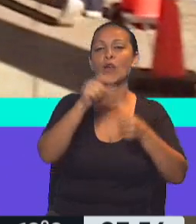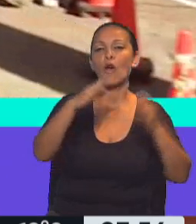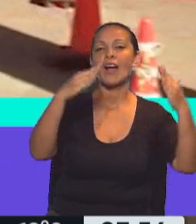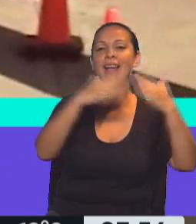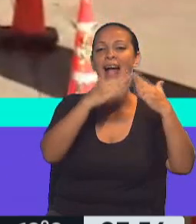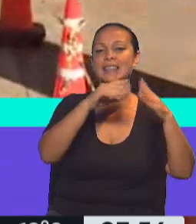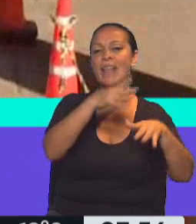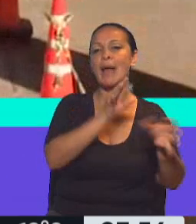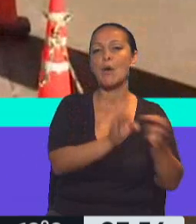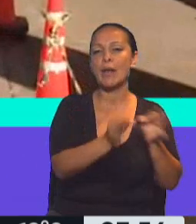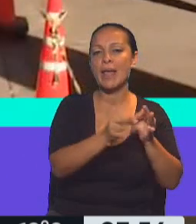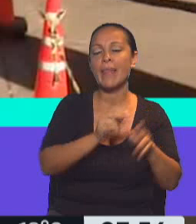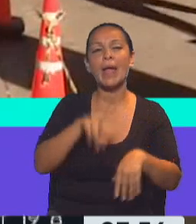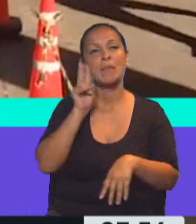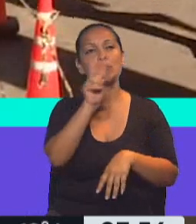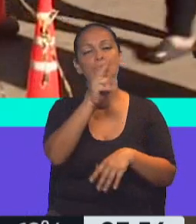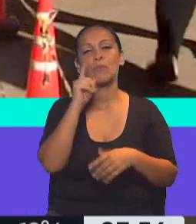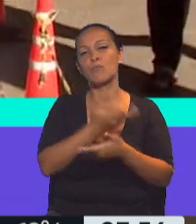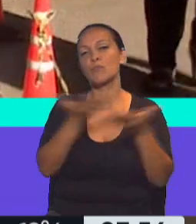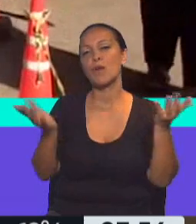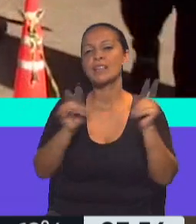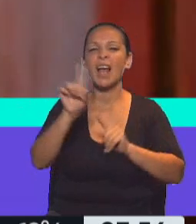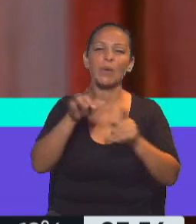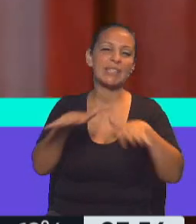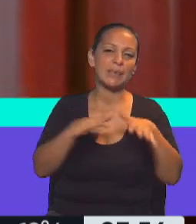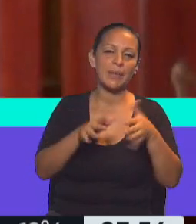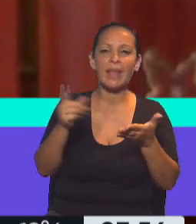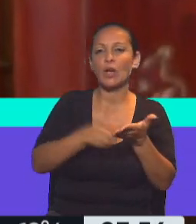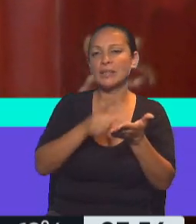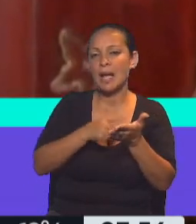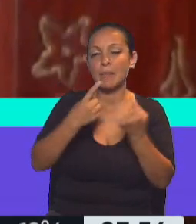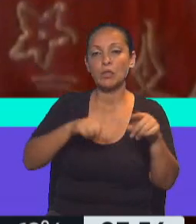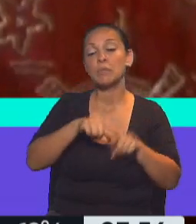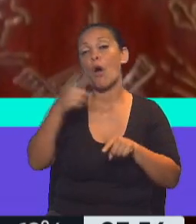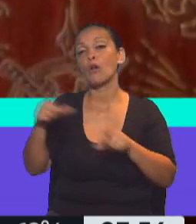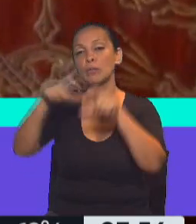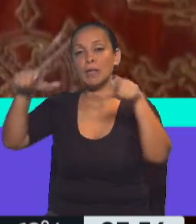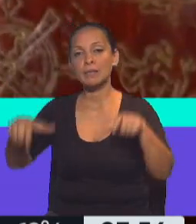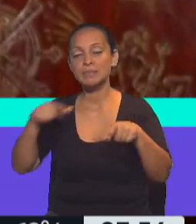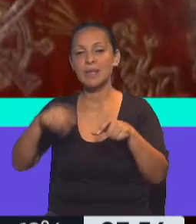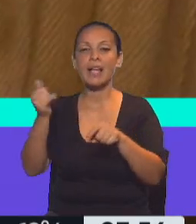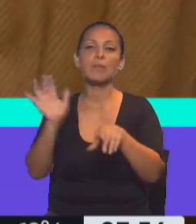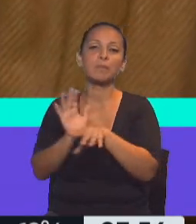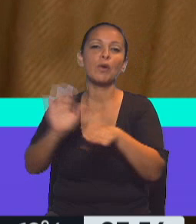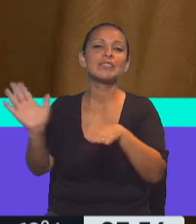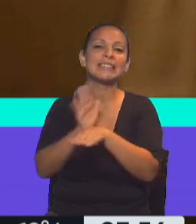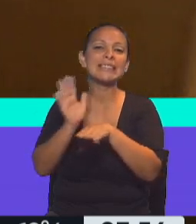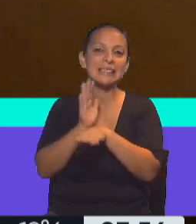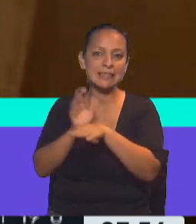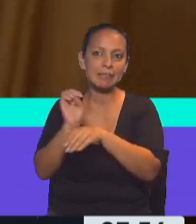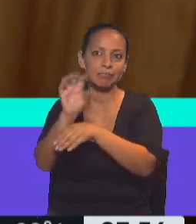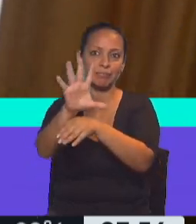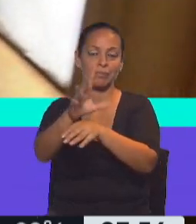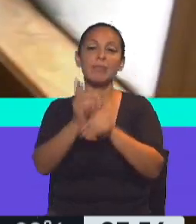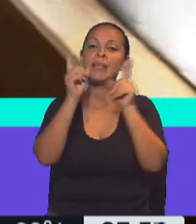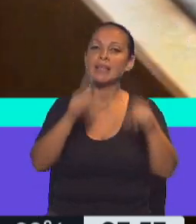un audiovisual y hacen algunas actividades con tablet. Tenemos un cine que corría en los Arrayanes. Tenemos un coche